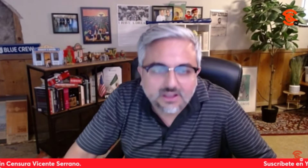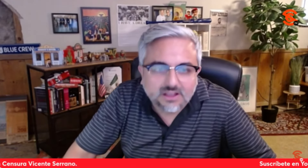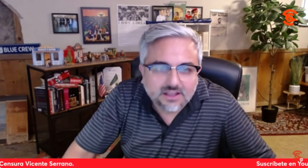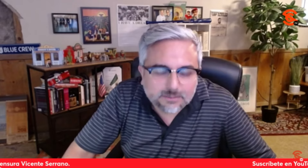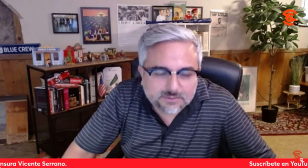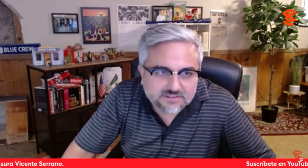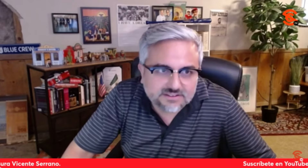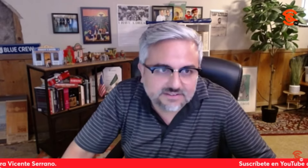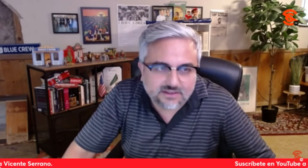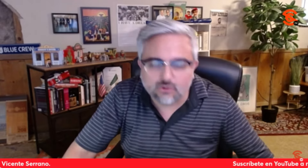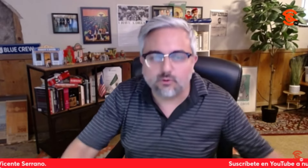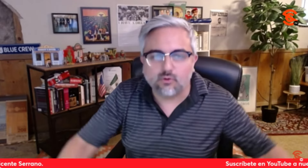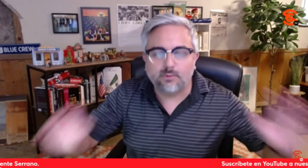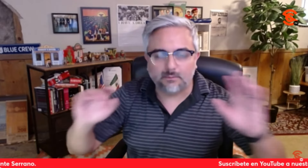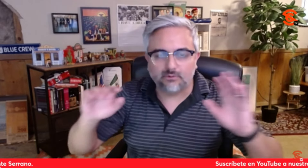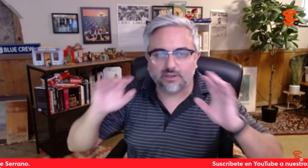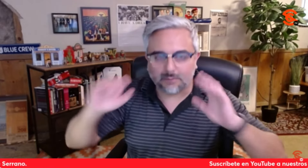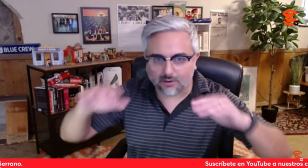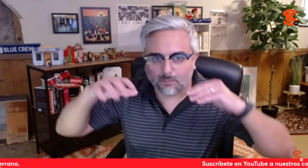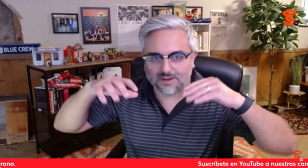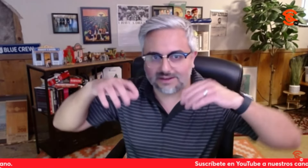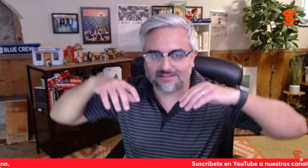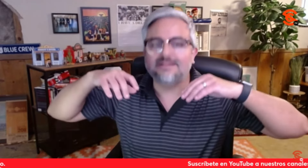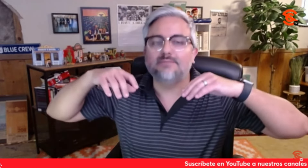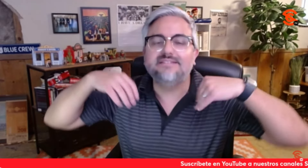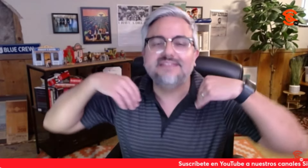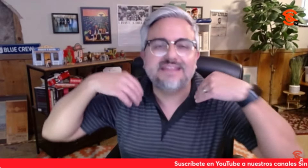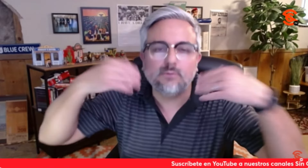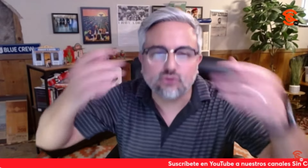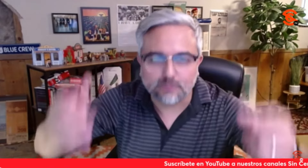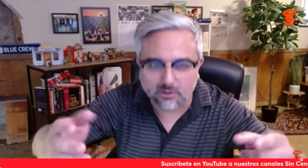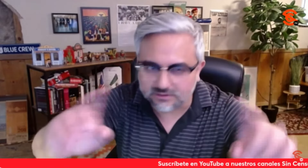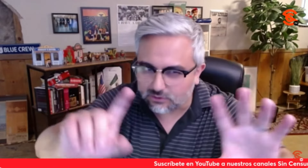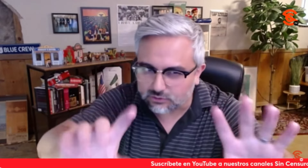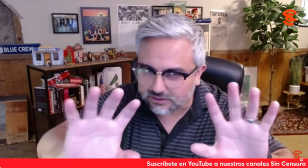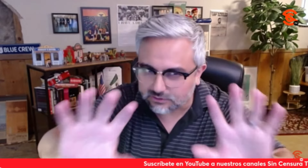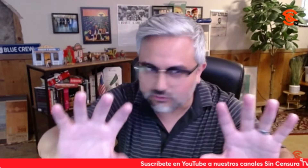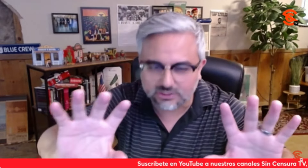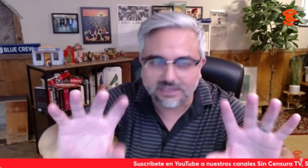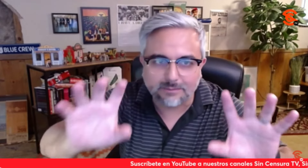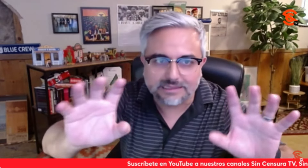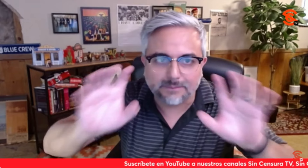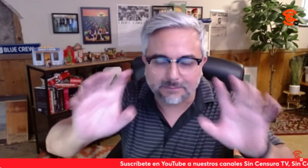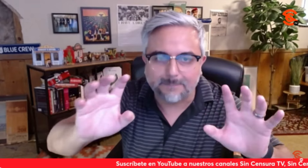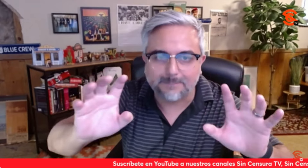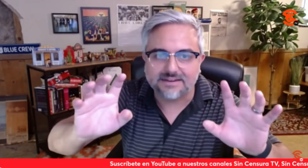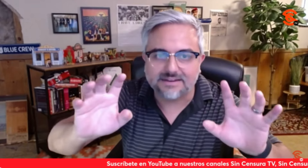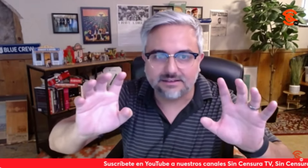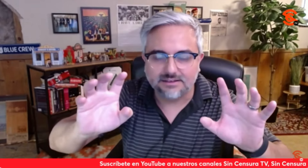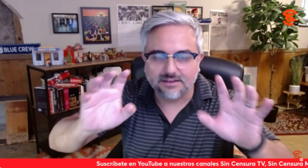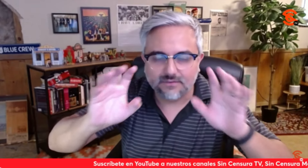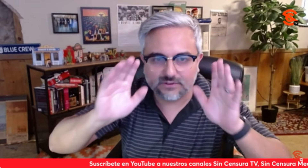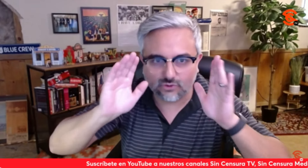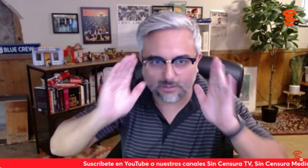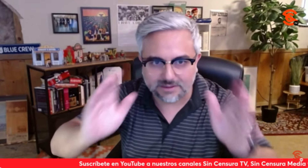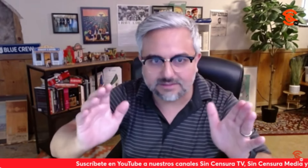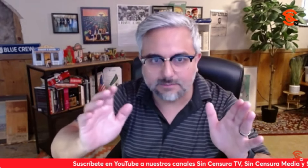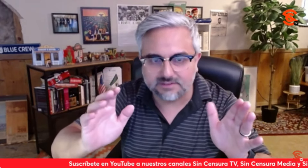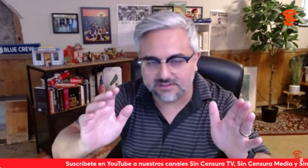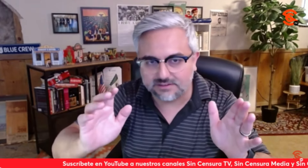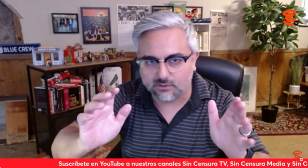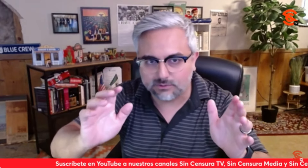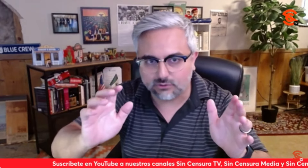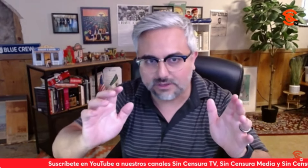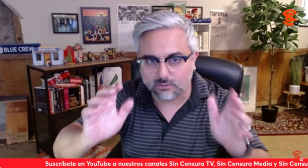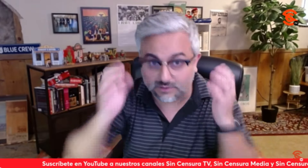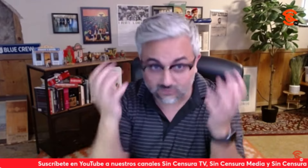Negro. El presidente dice que no nos preocupemos, que México puede resistir más y da muchos valores. Quiero que escuche nada más la primera parte de esto que plantea el